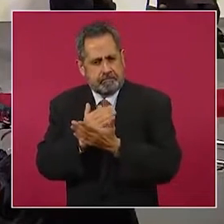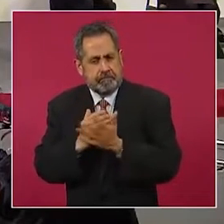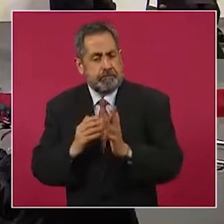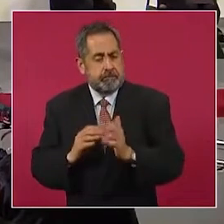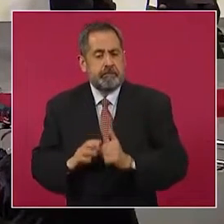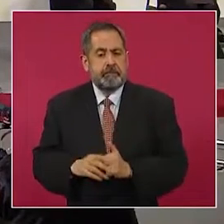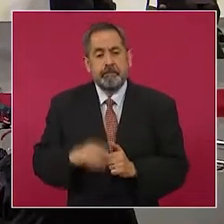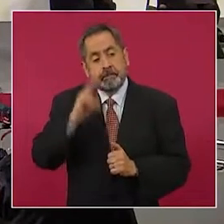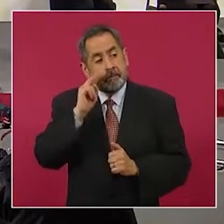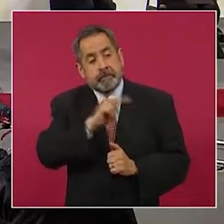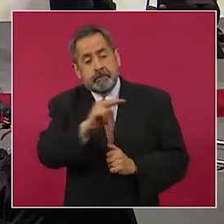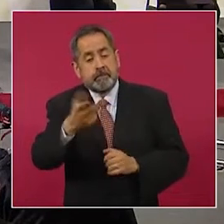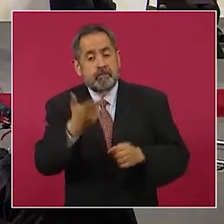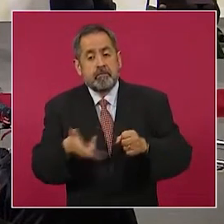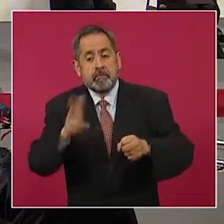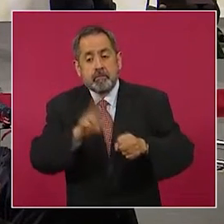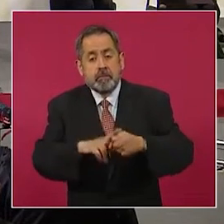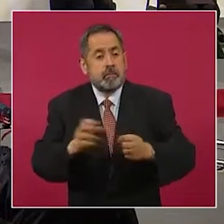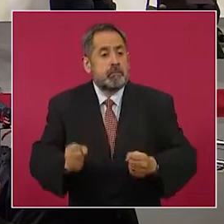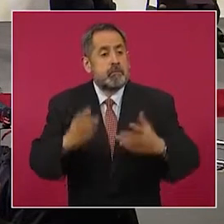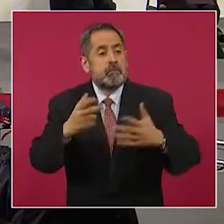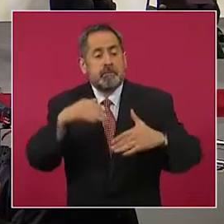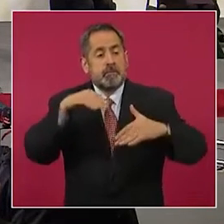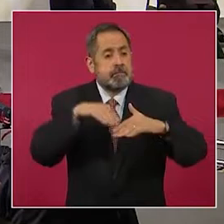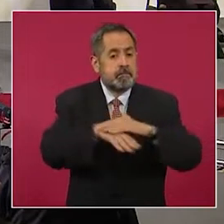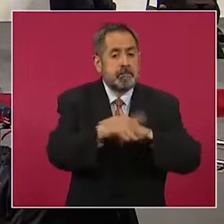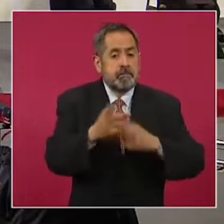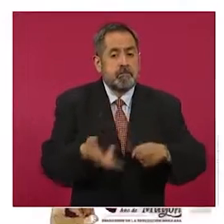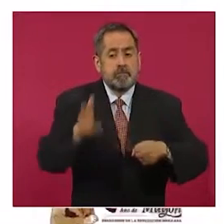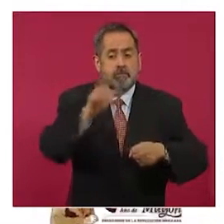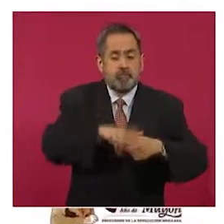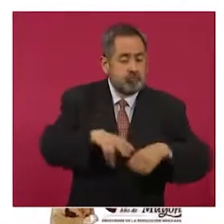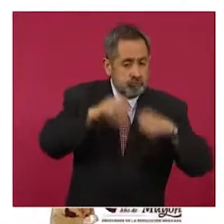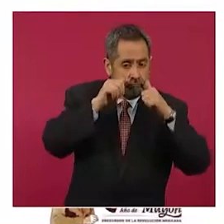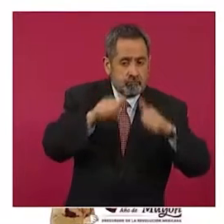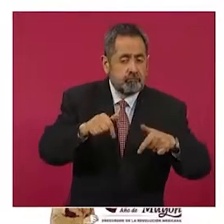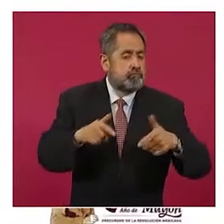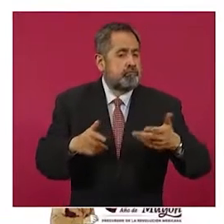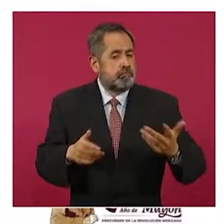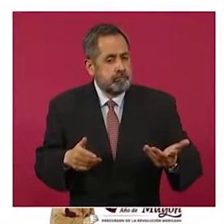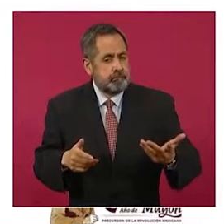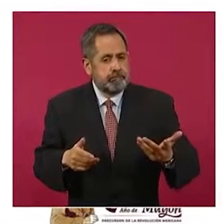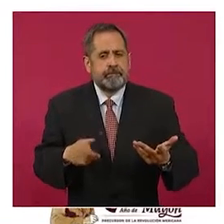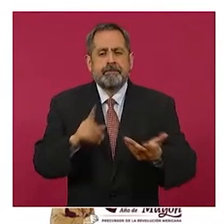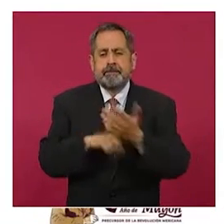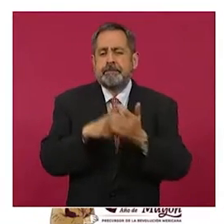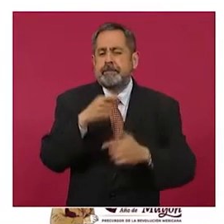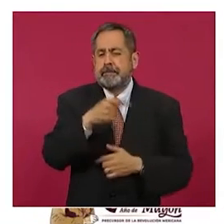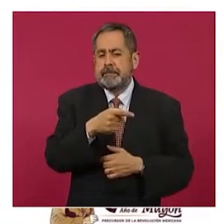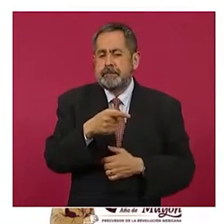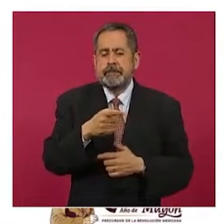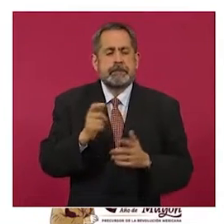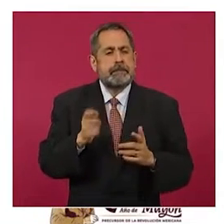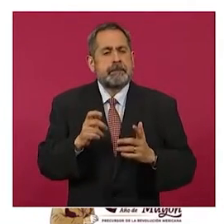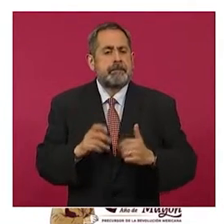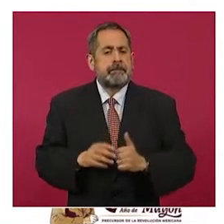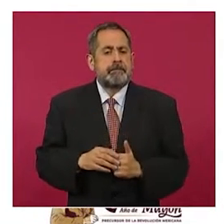las hospitalizaciones, en la siguiente curva epidémica de hospitalizaciones, donde vemos que tenemos una